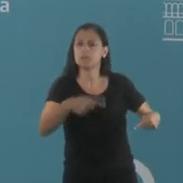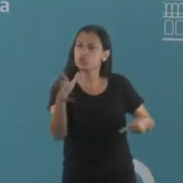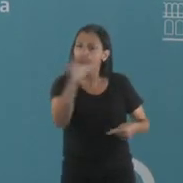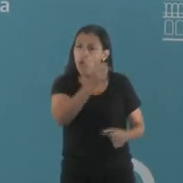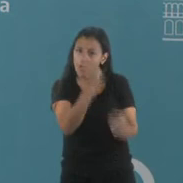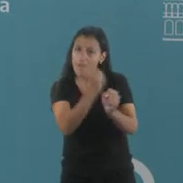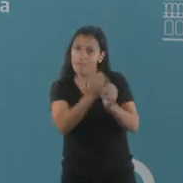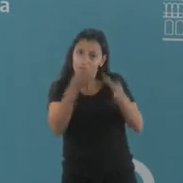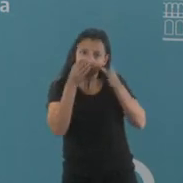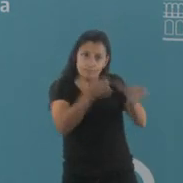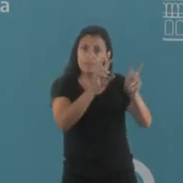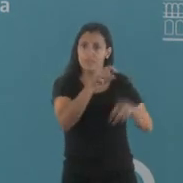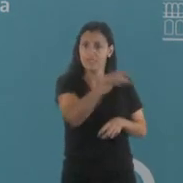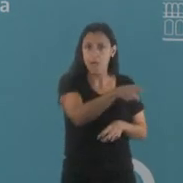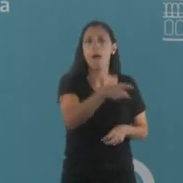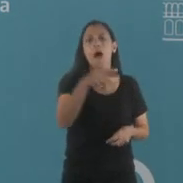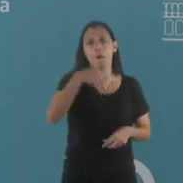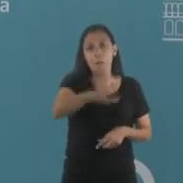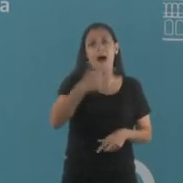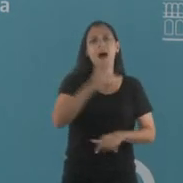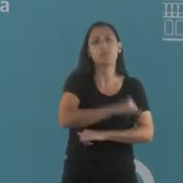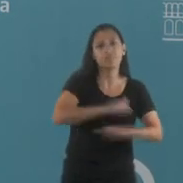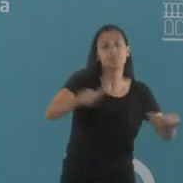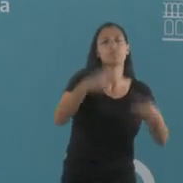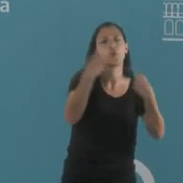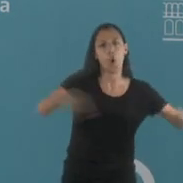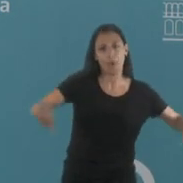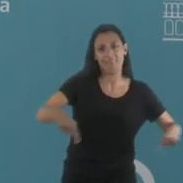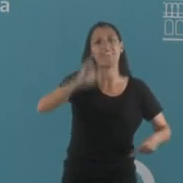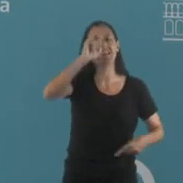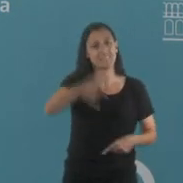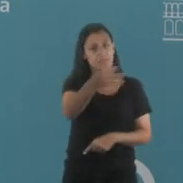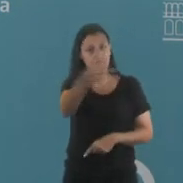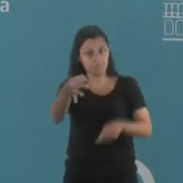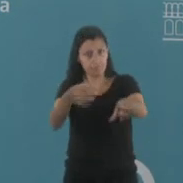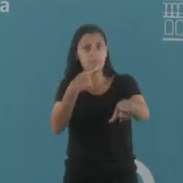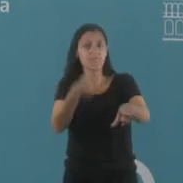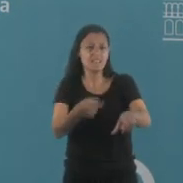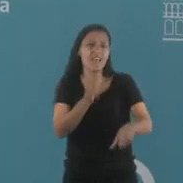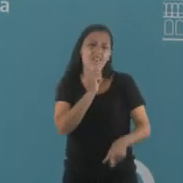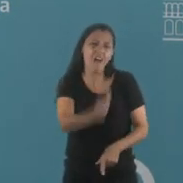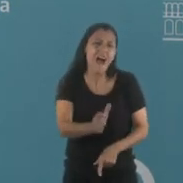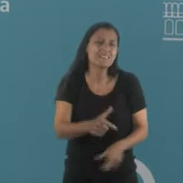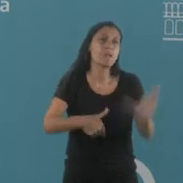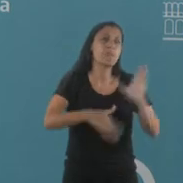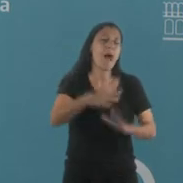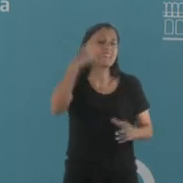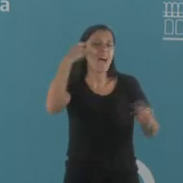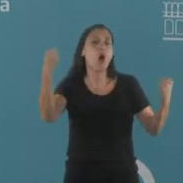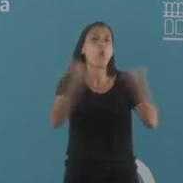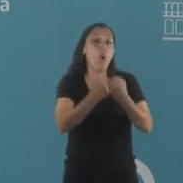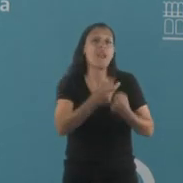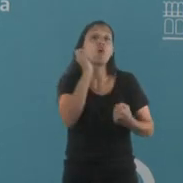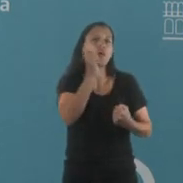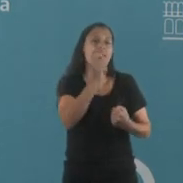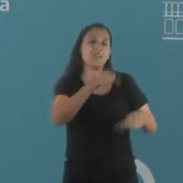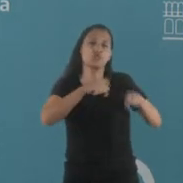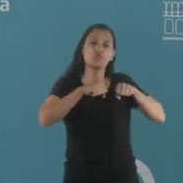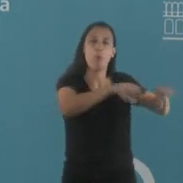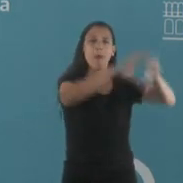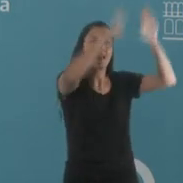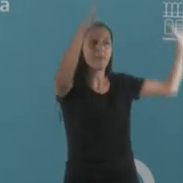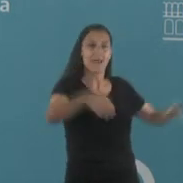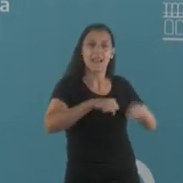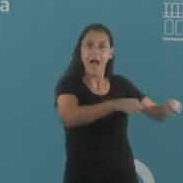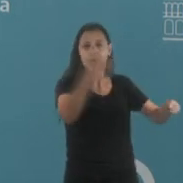haber novedades en los próximos días con respecto a esto. Es cierto que es mucho más sencillo acordar con las grandes cadenas de supermercados que